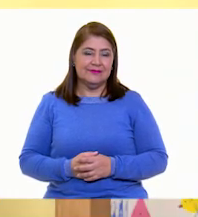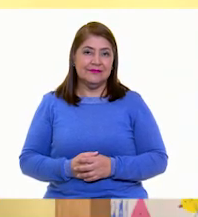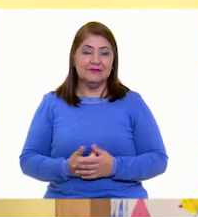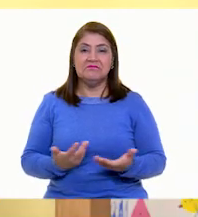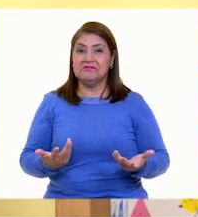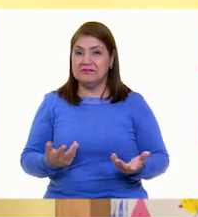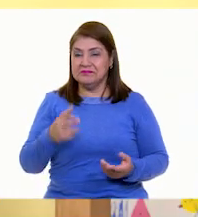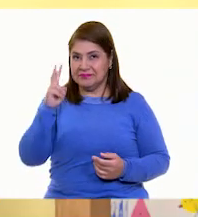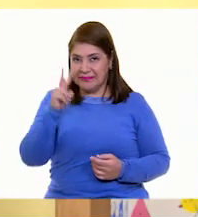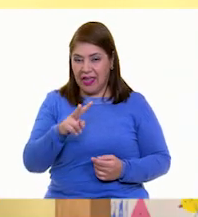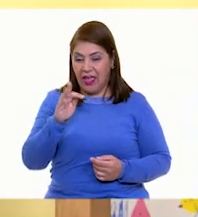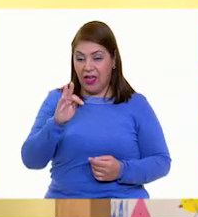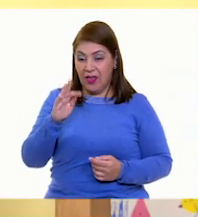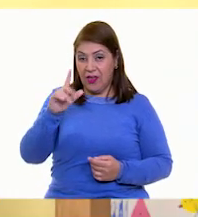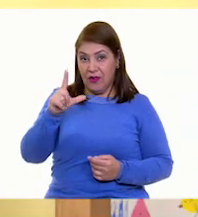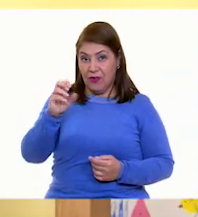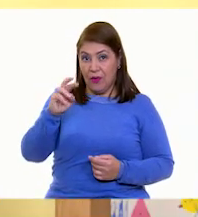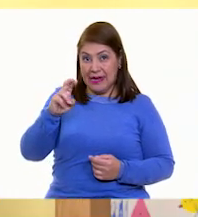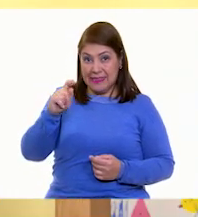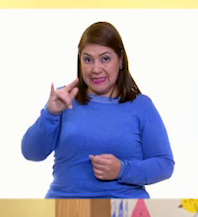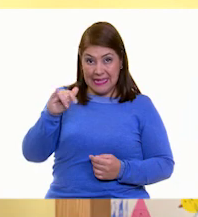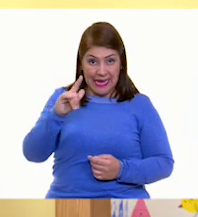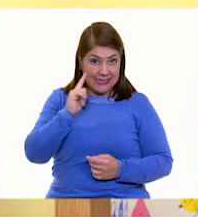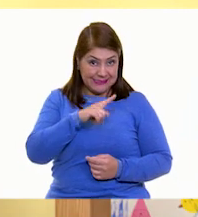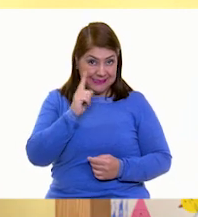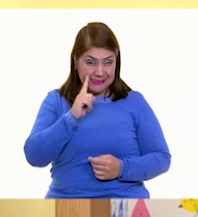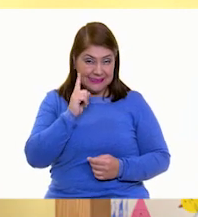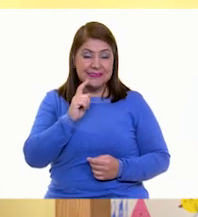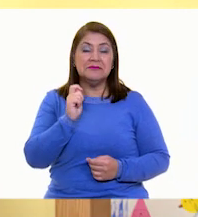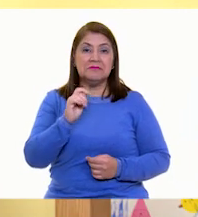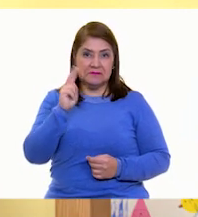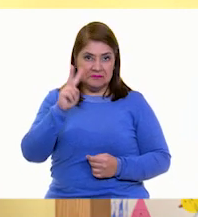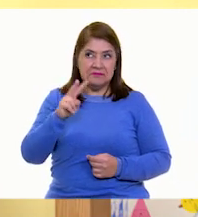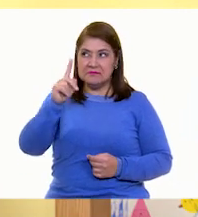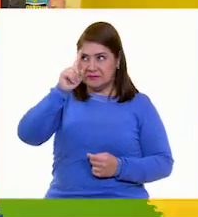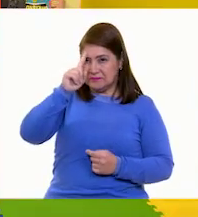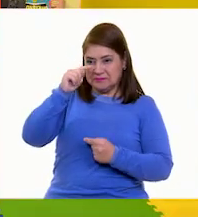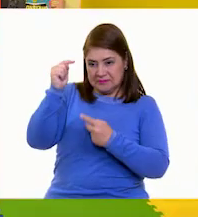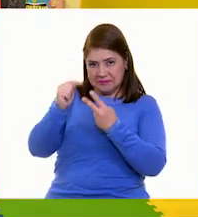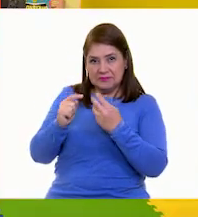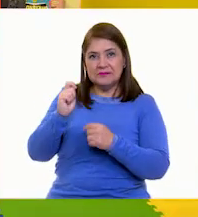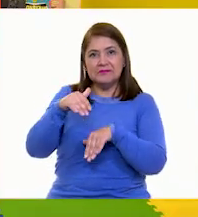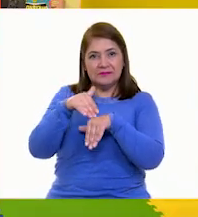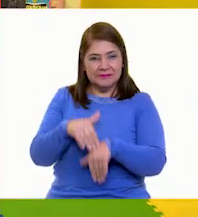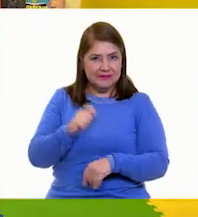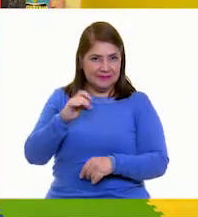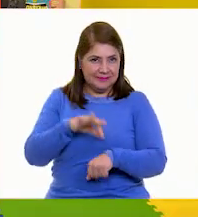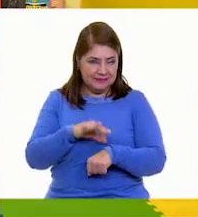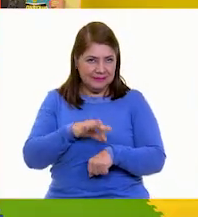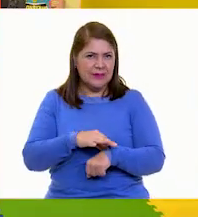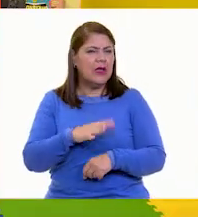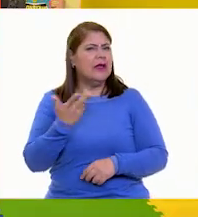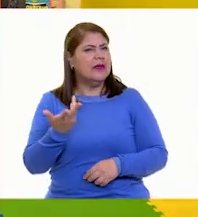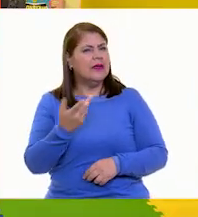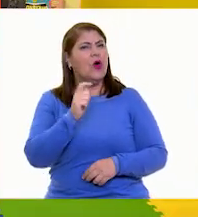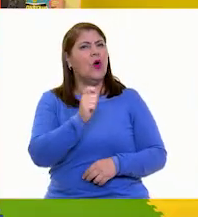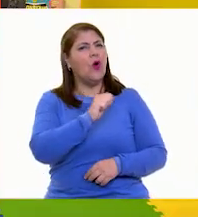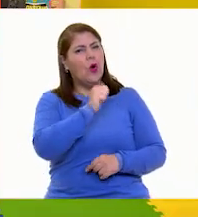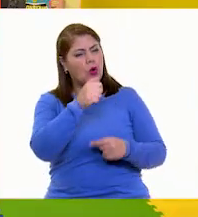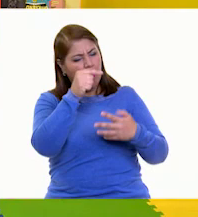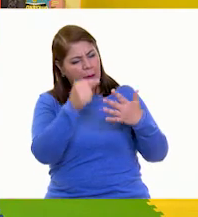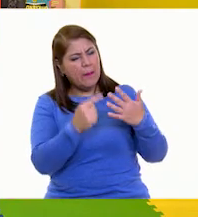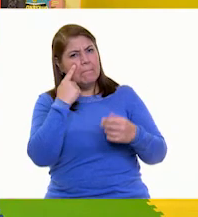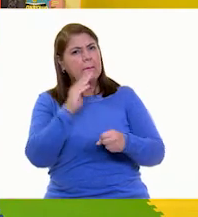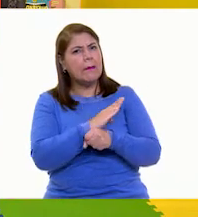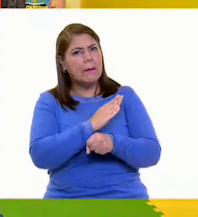Sin duda, Florentina está tomando muy en serio las sugerencias de su doctora. Evelyn, ¿qué otros beneficios podemos mencionar de